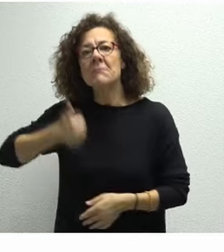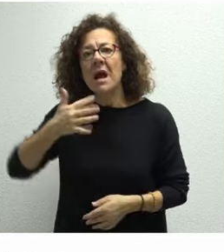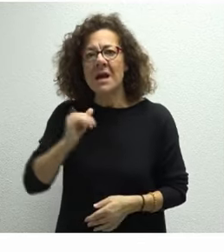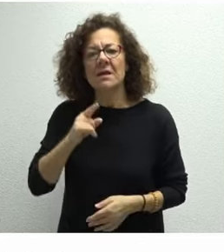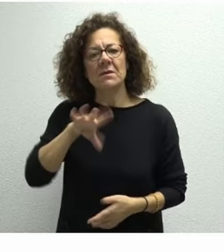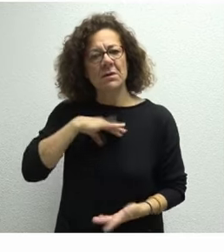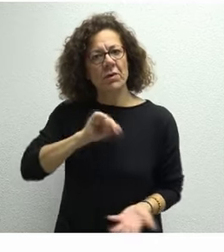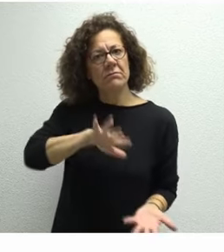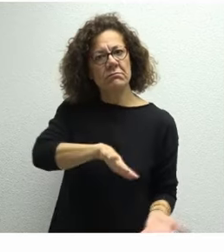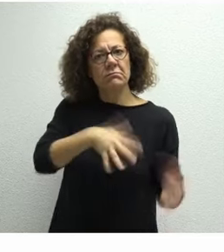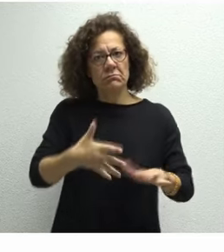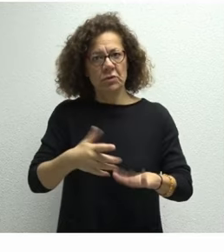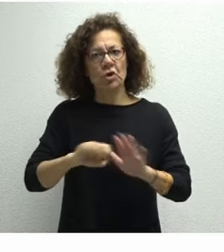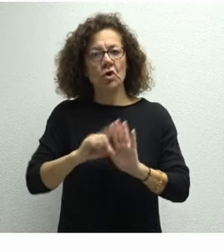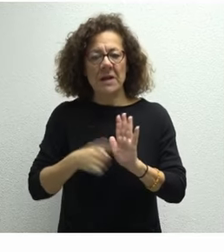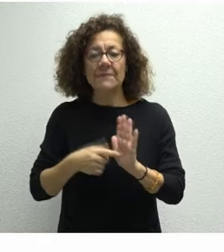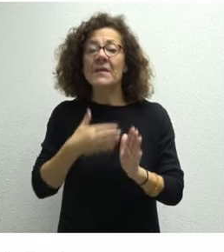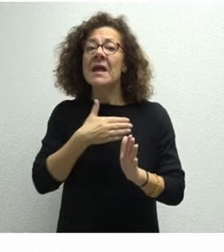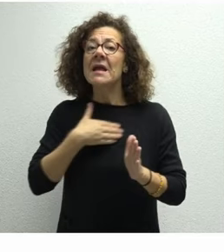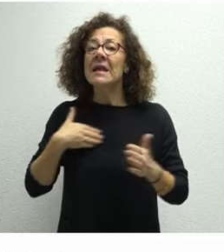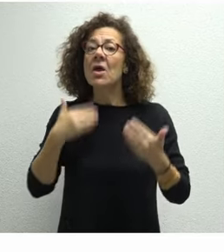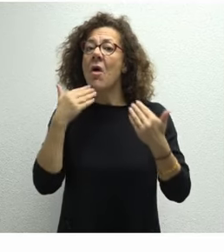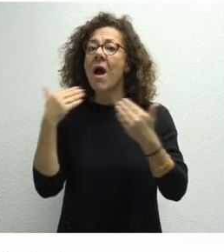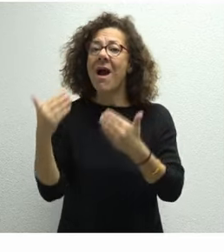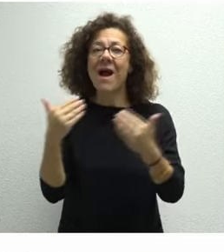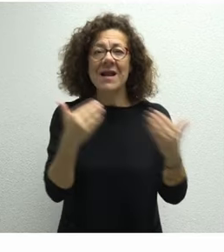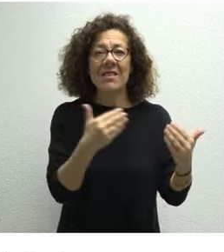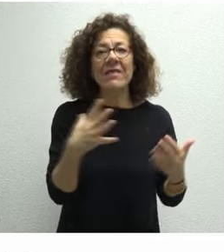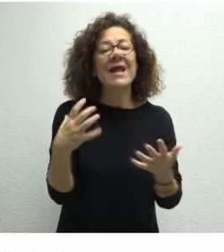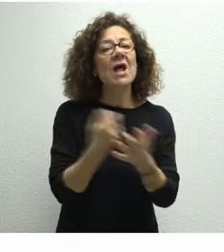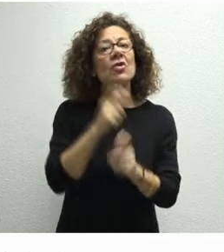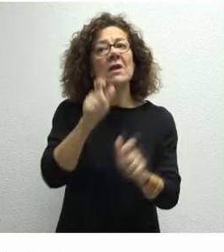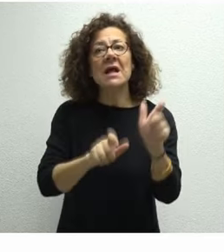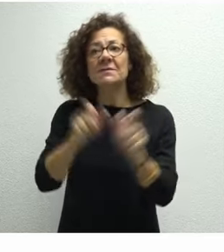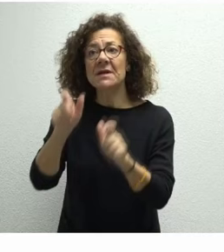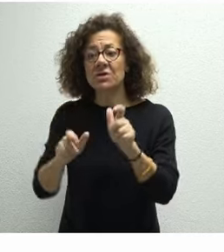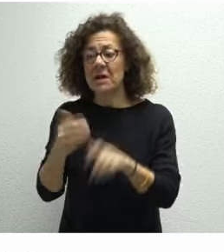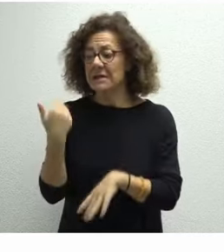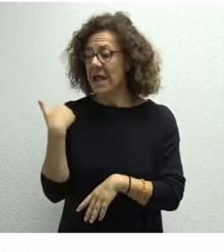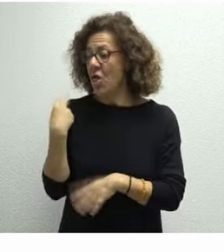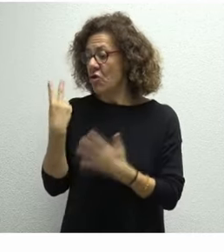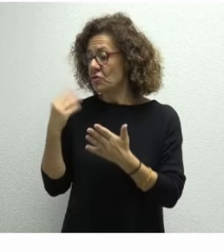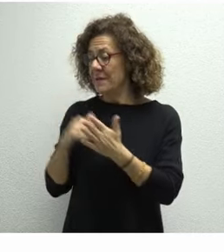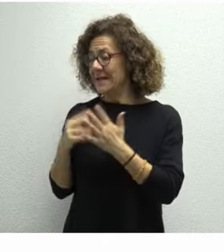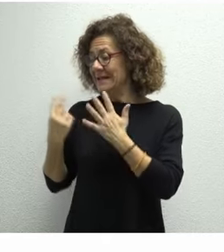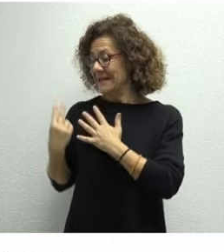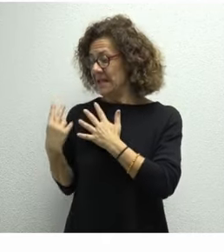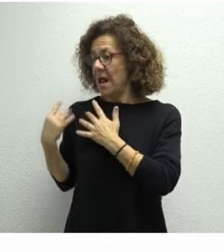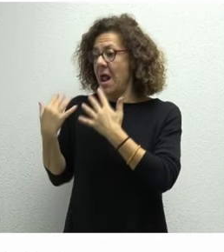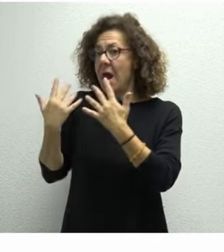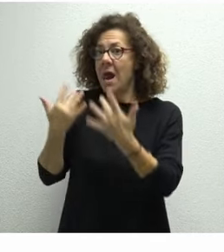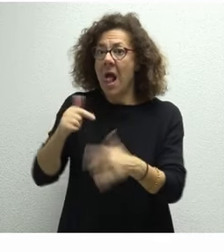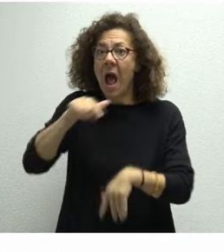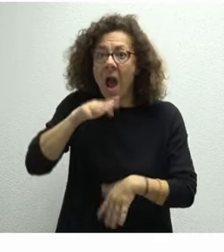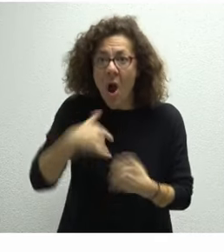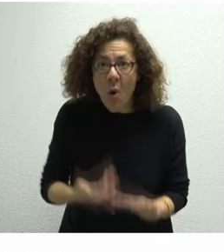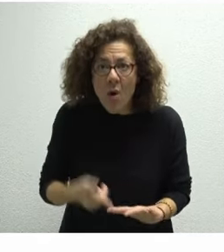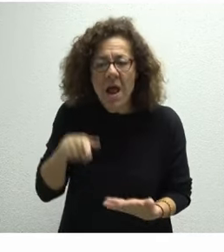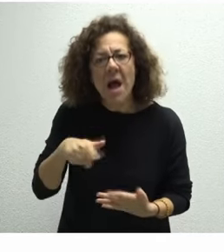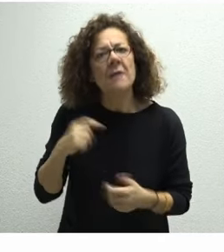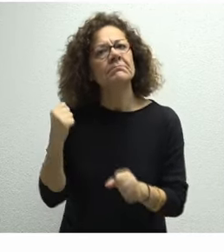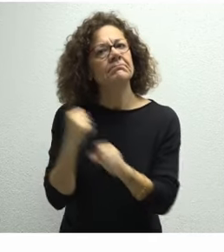transformación quiero dar las gracias a todas esas personas que el 2007 hasta aquí han hecho ese